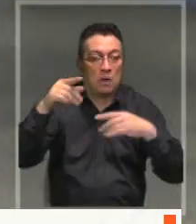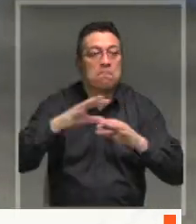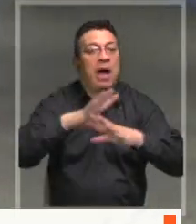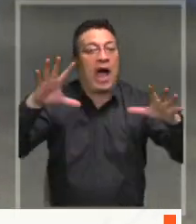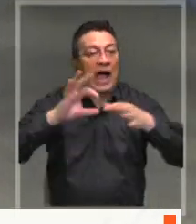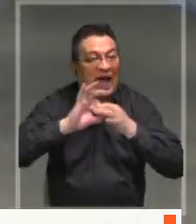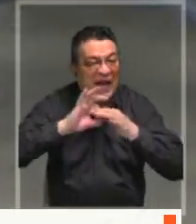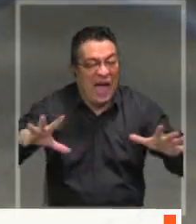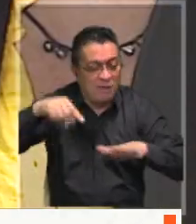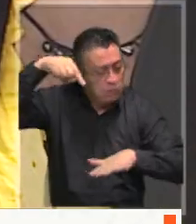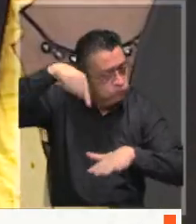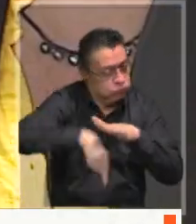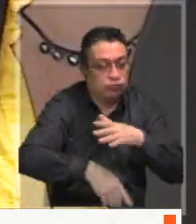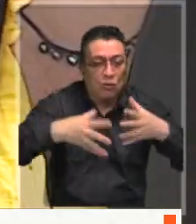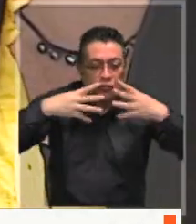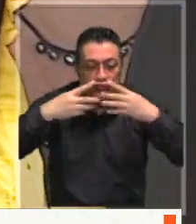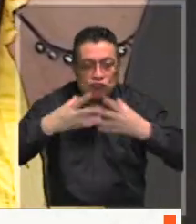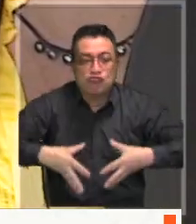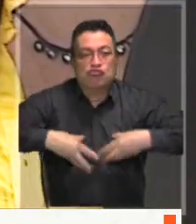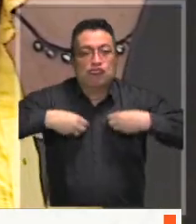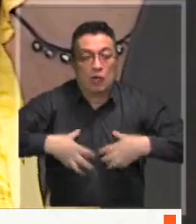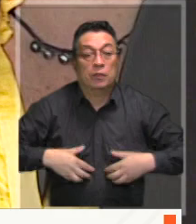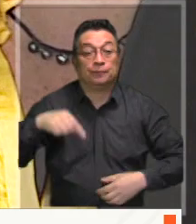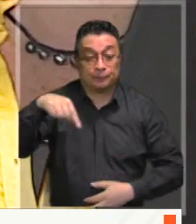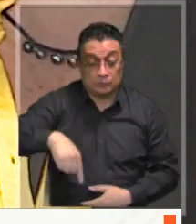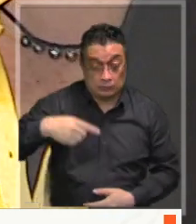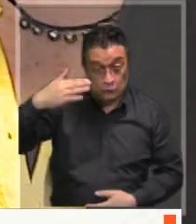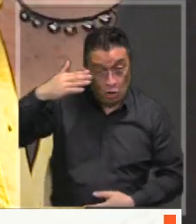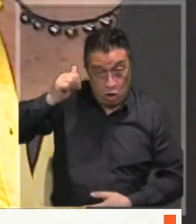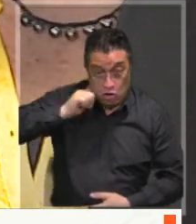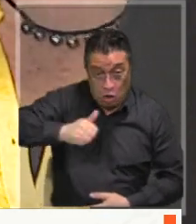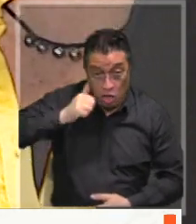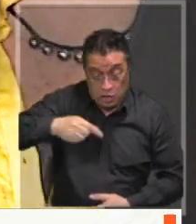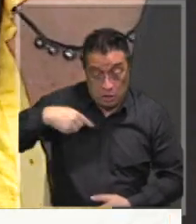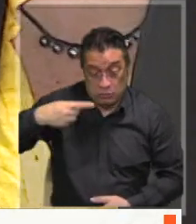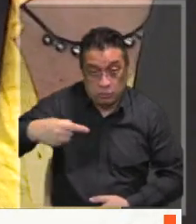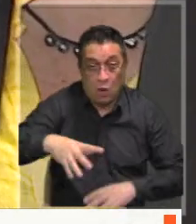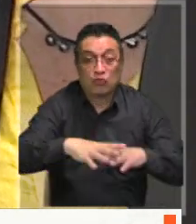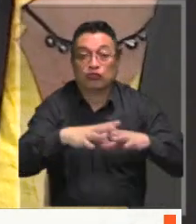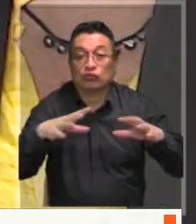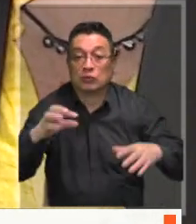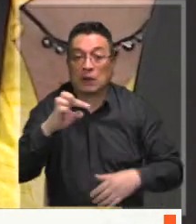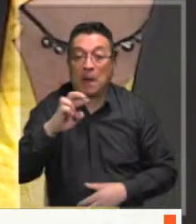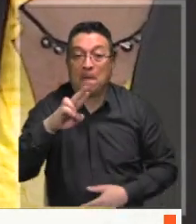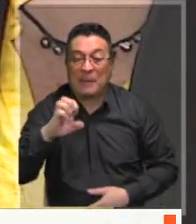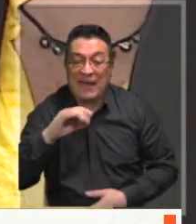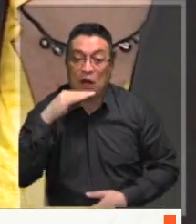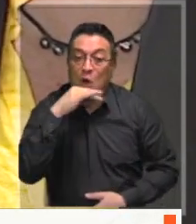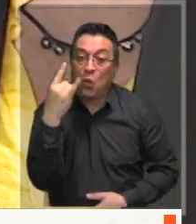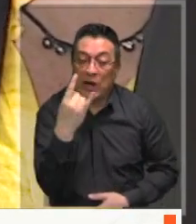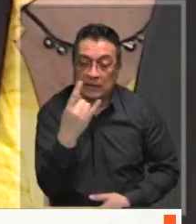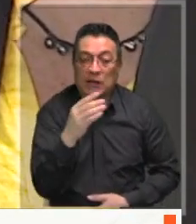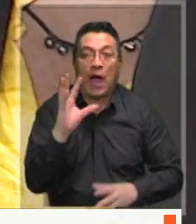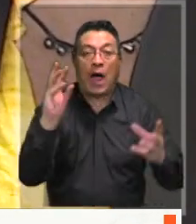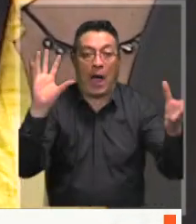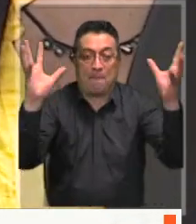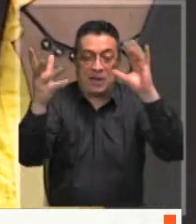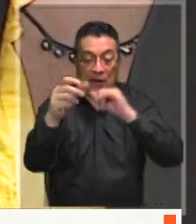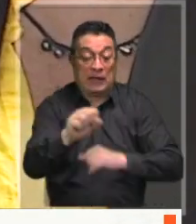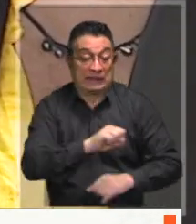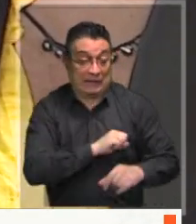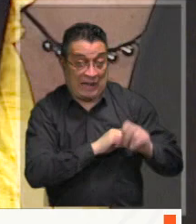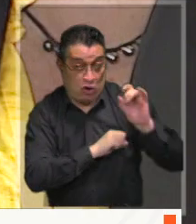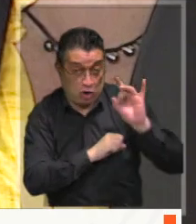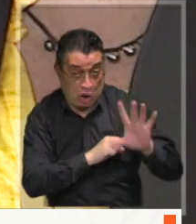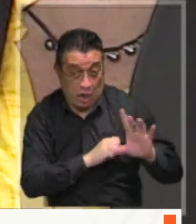enfermedades respiratorias. En estos días hemos estado con mucha preemergencia ambiental, no solo en Santiago, sino que en